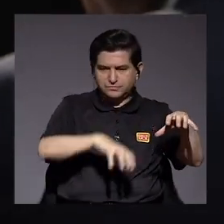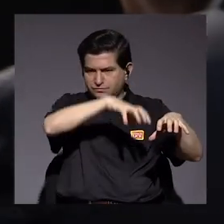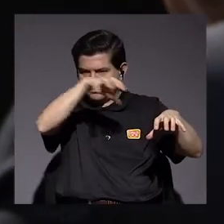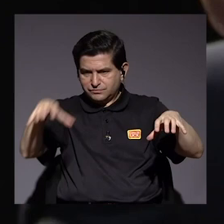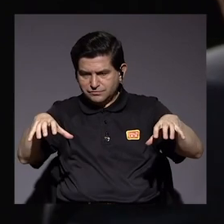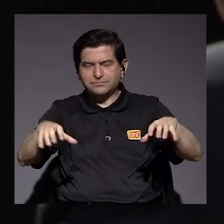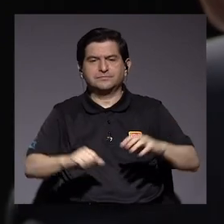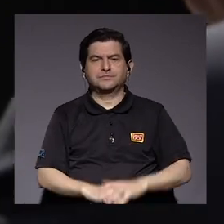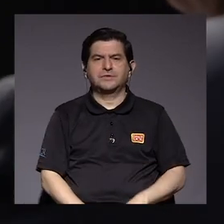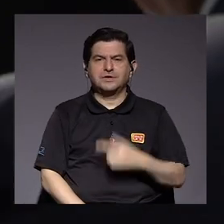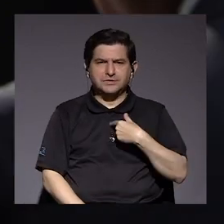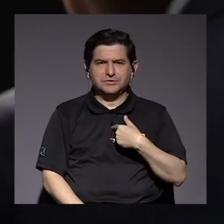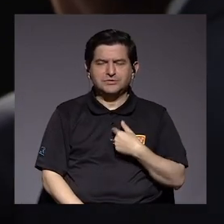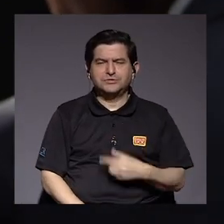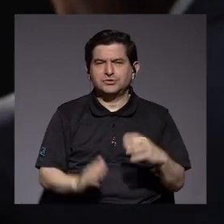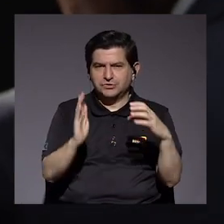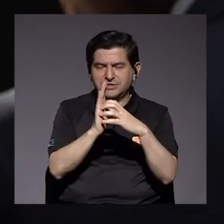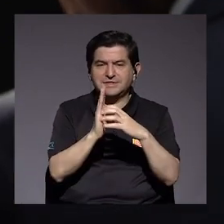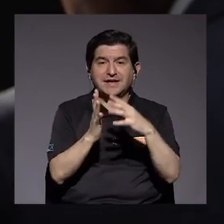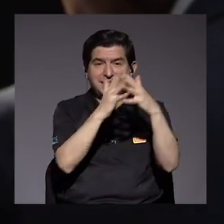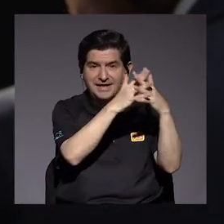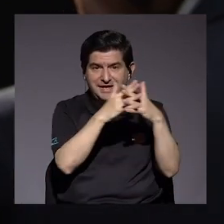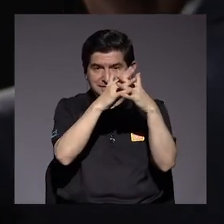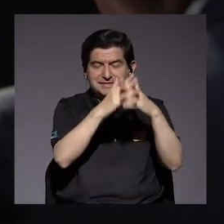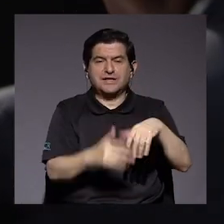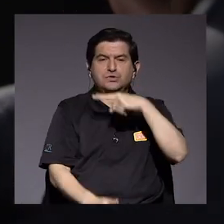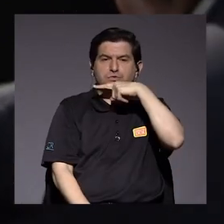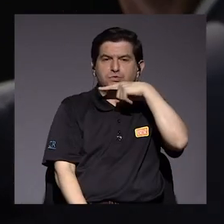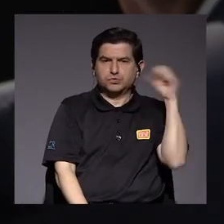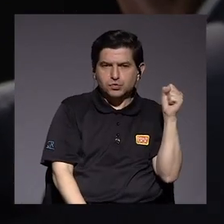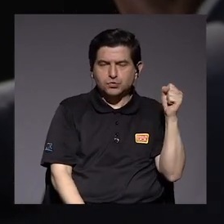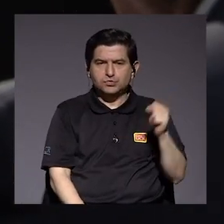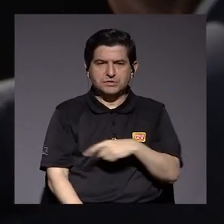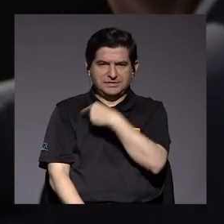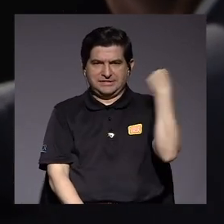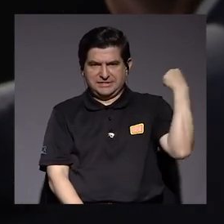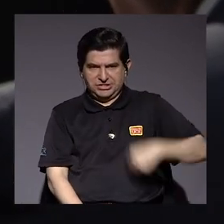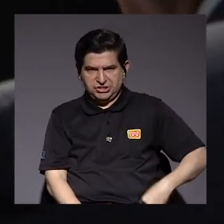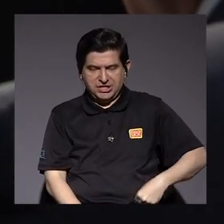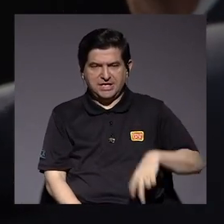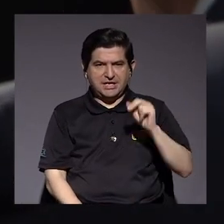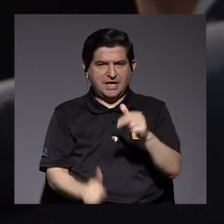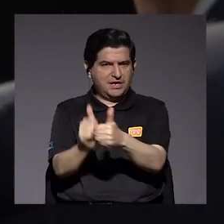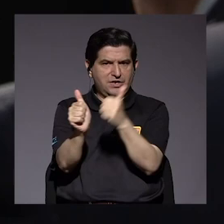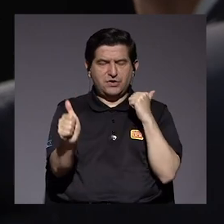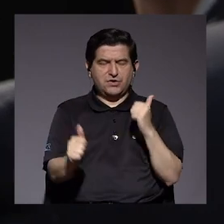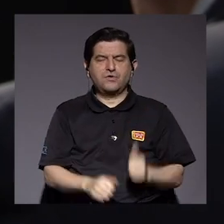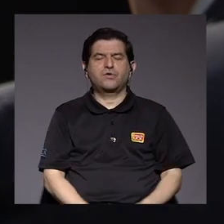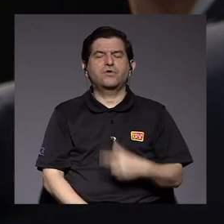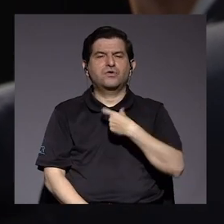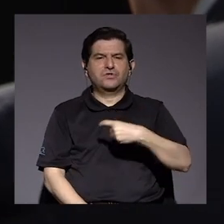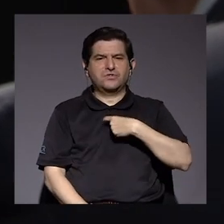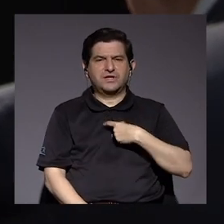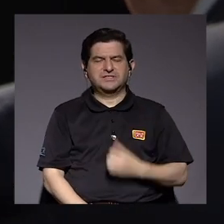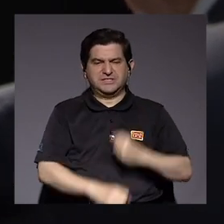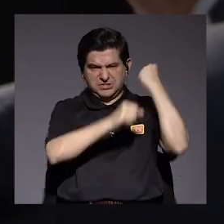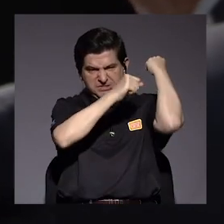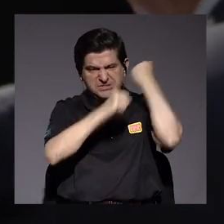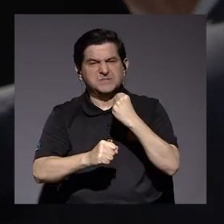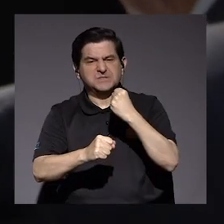gran curso y lo voy a citar y si eeuu rusia y china no retrasan sus aspiraciones imperiales